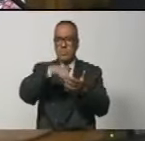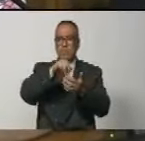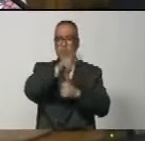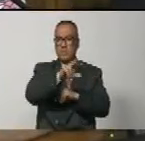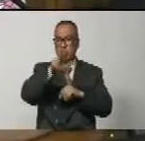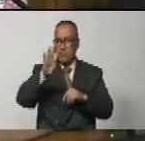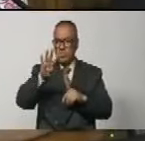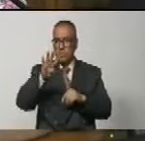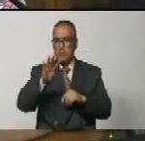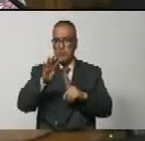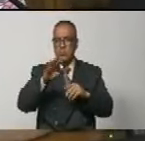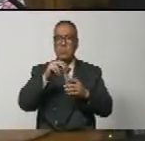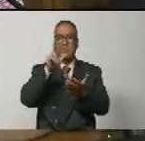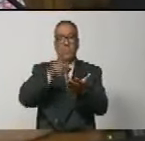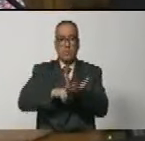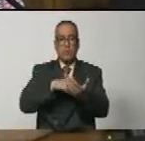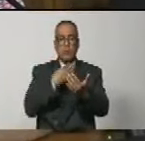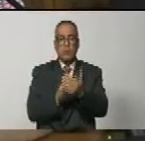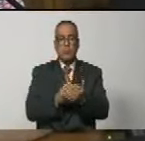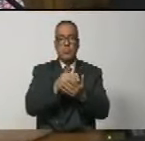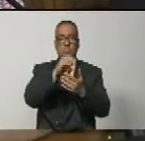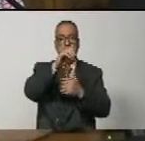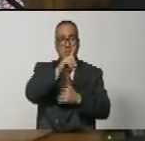de 2024, se aprobó hasta el